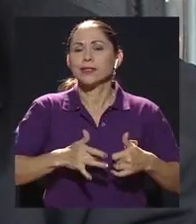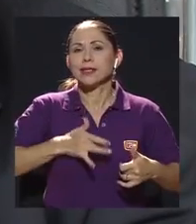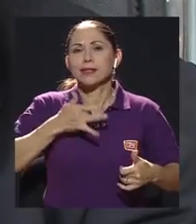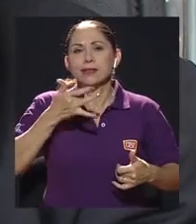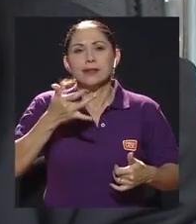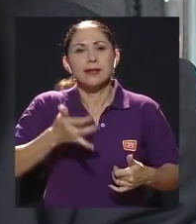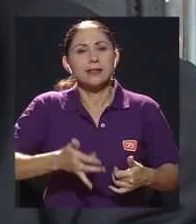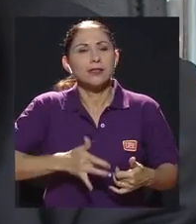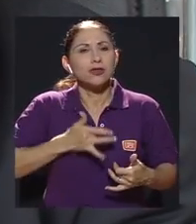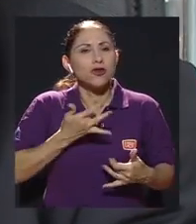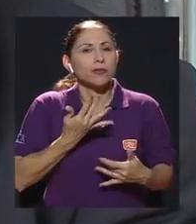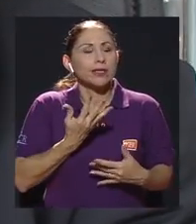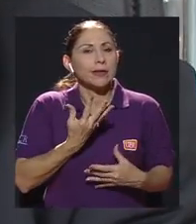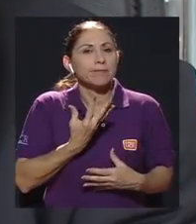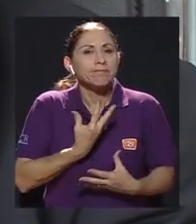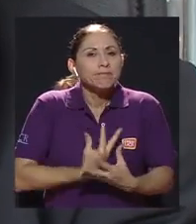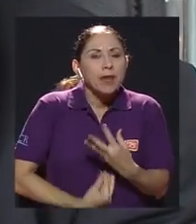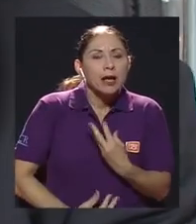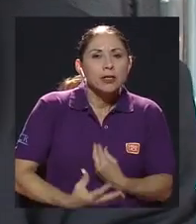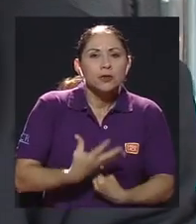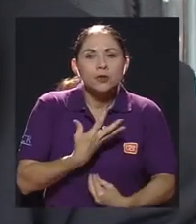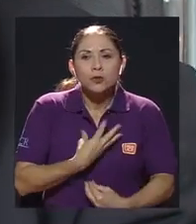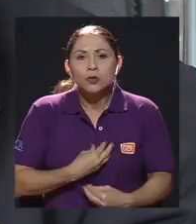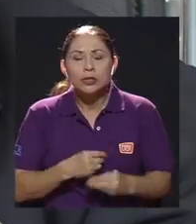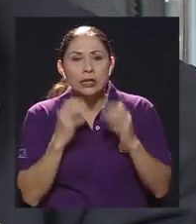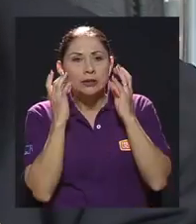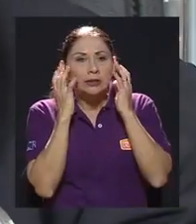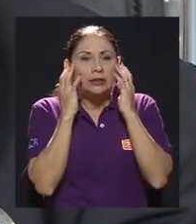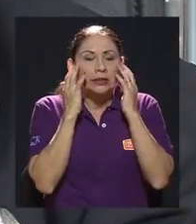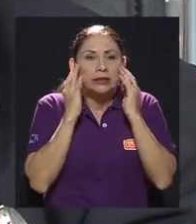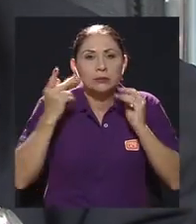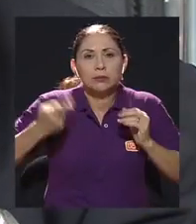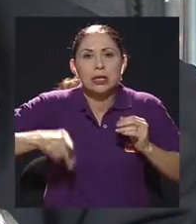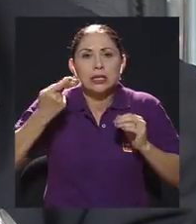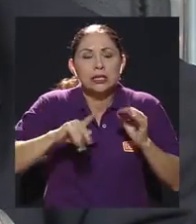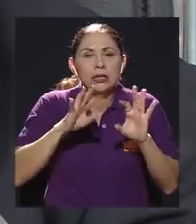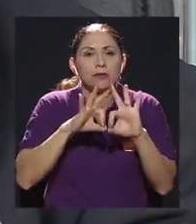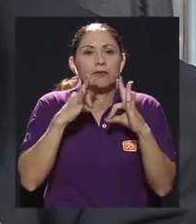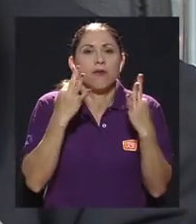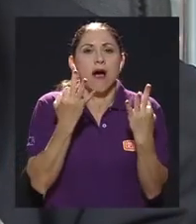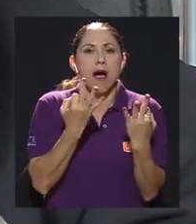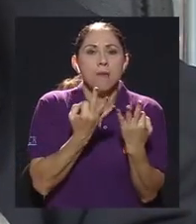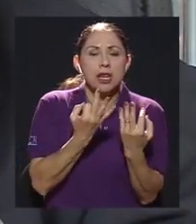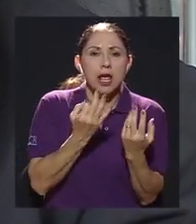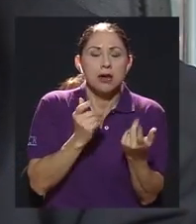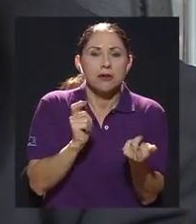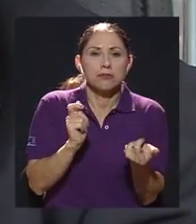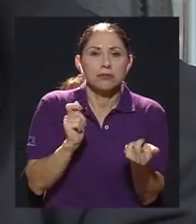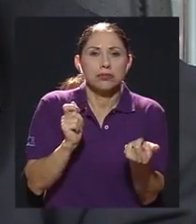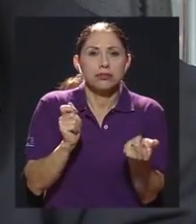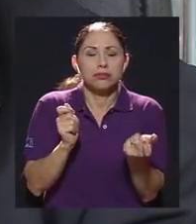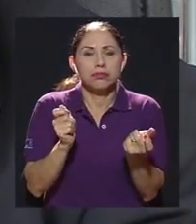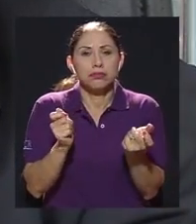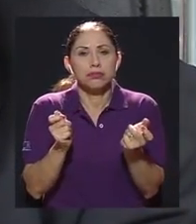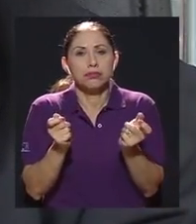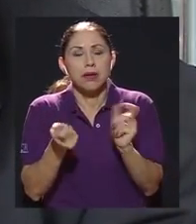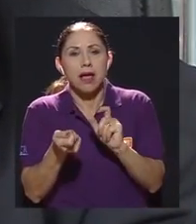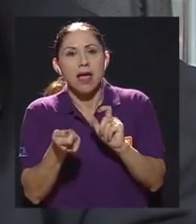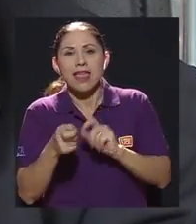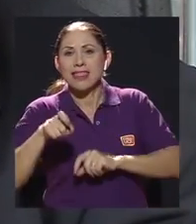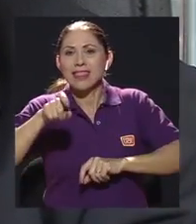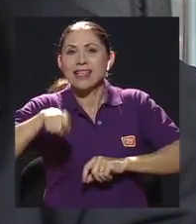de angustia, de preocupación, de peligro familiar, hacia la necesidad de